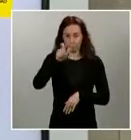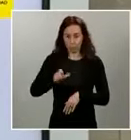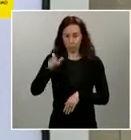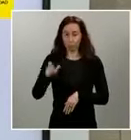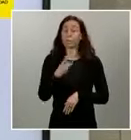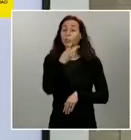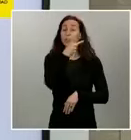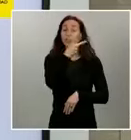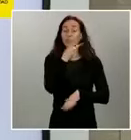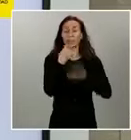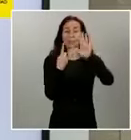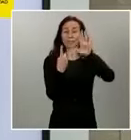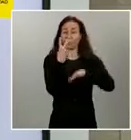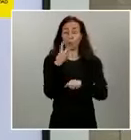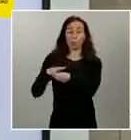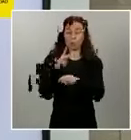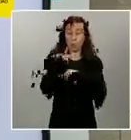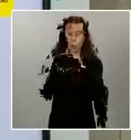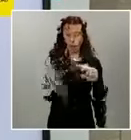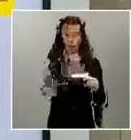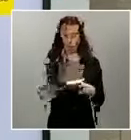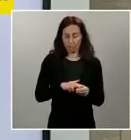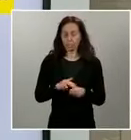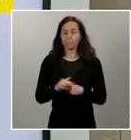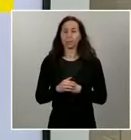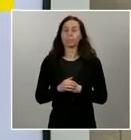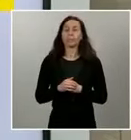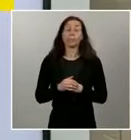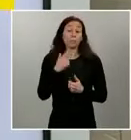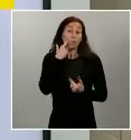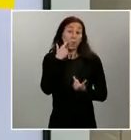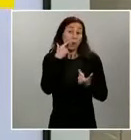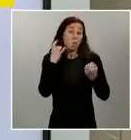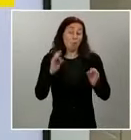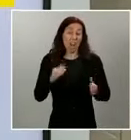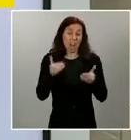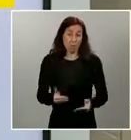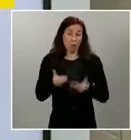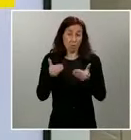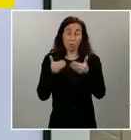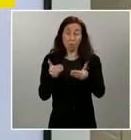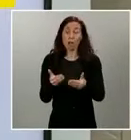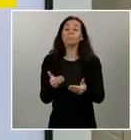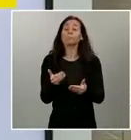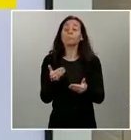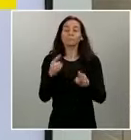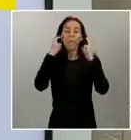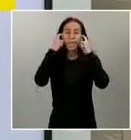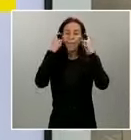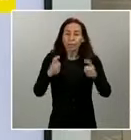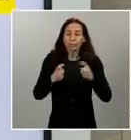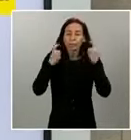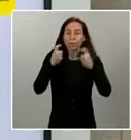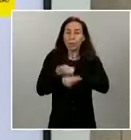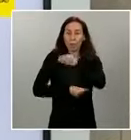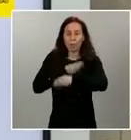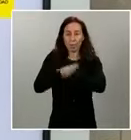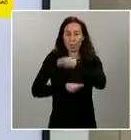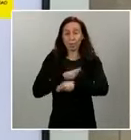262 localidades y, como todos los días, en los ejes de esfuerzo conocidos, que son la desinfección